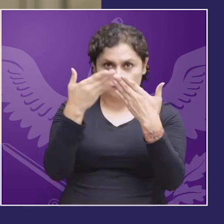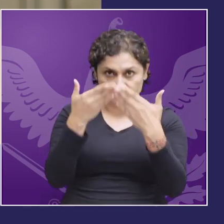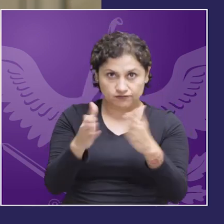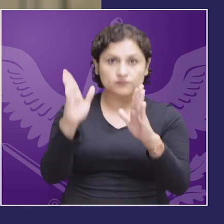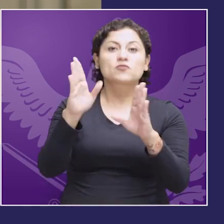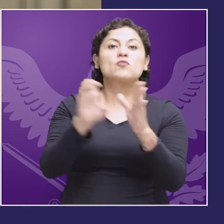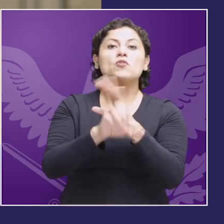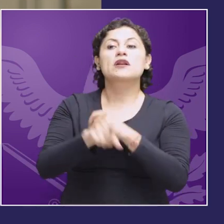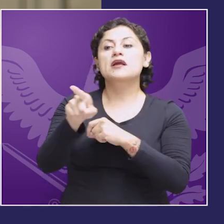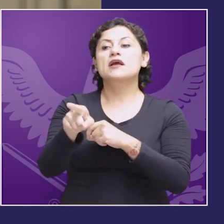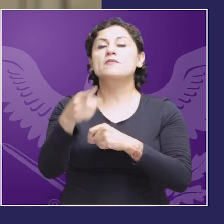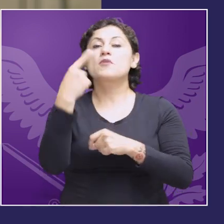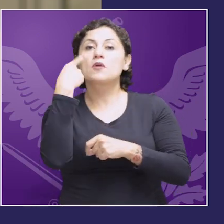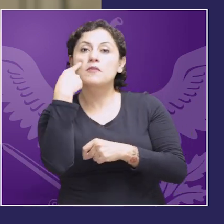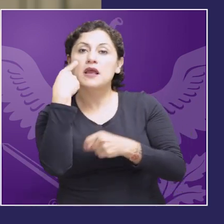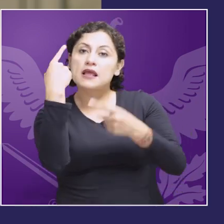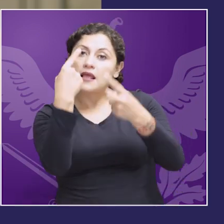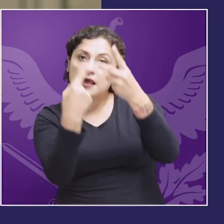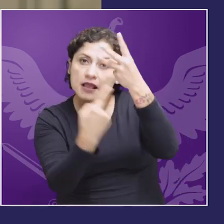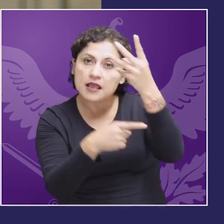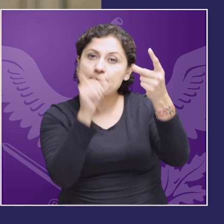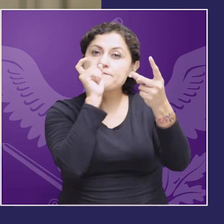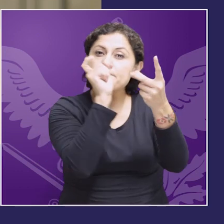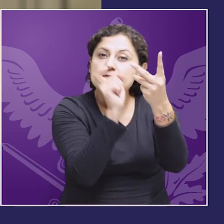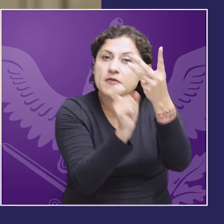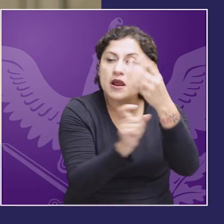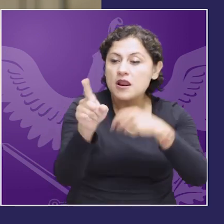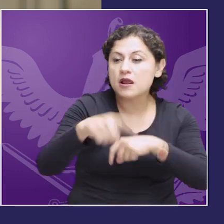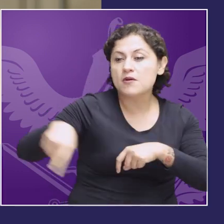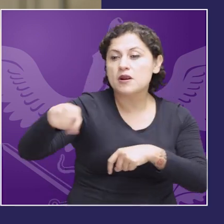entregar instrumentos para el conocimiento de los casos con una mayor,